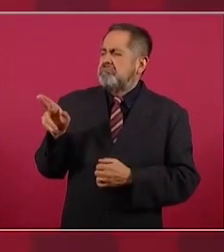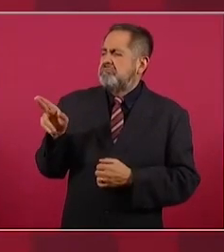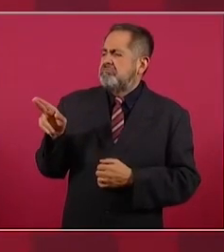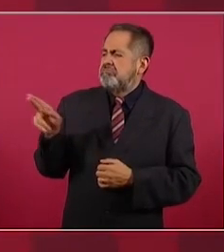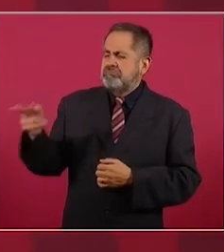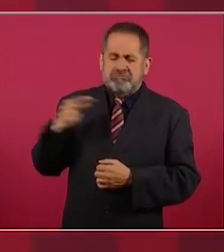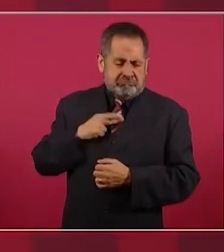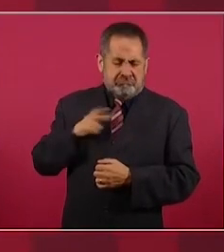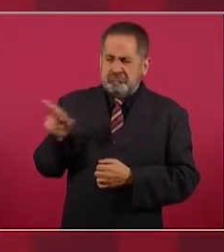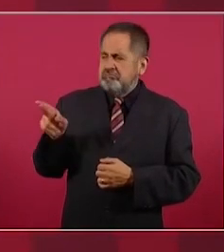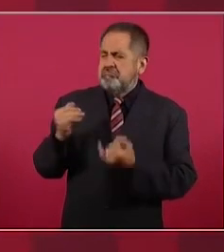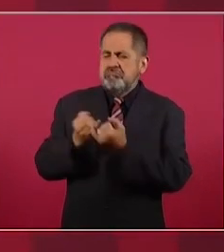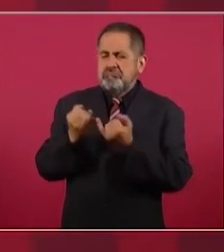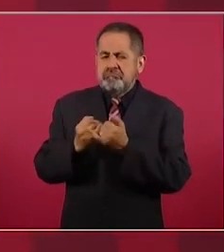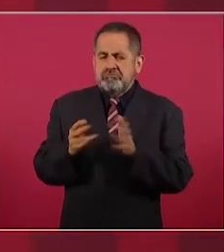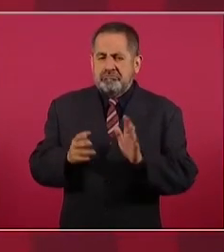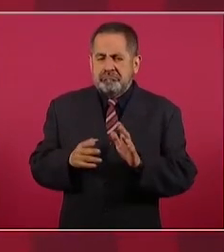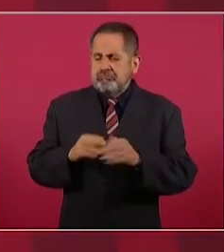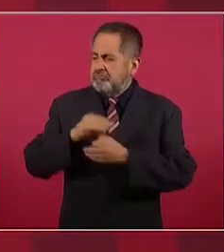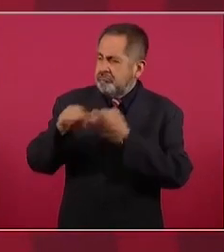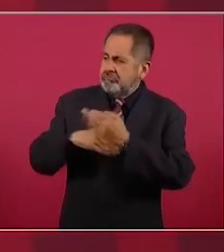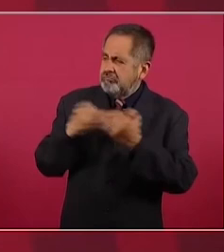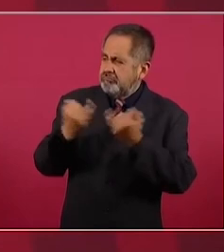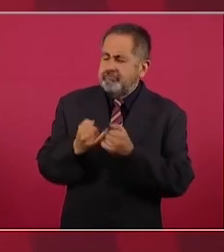de su condición, no todos son peludos.